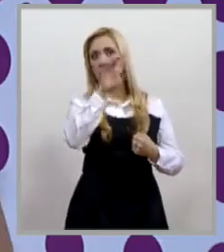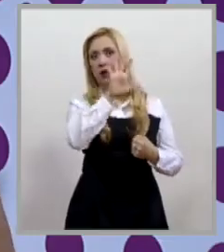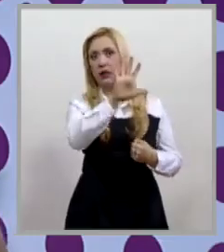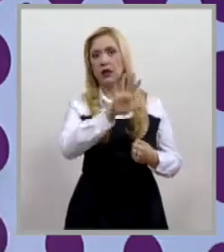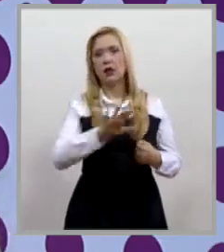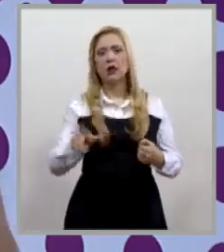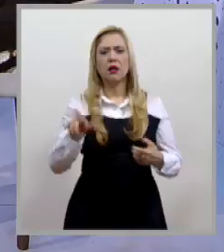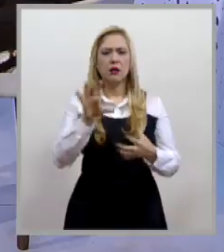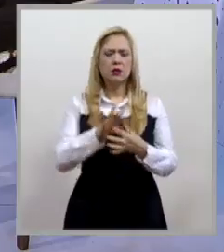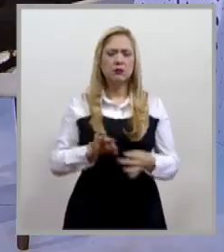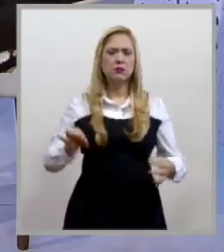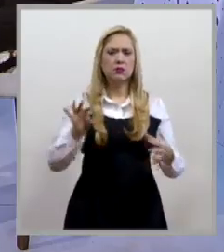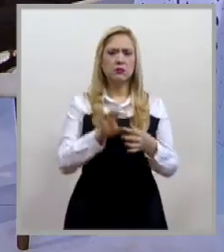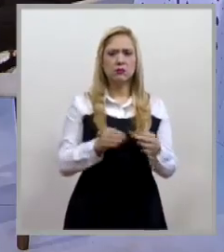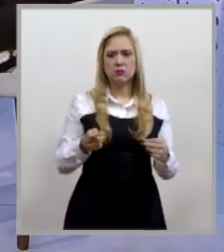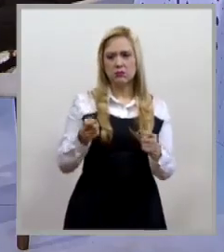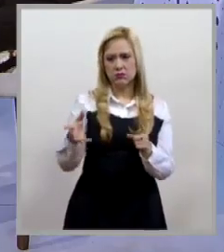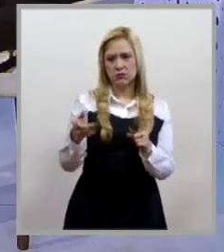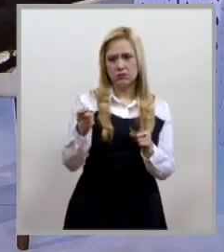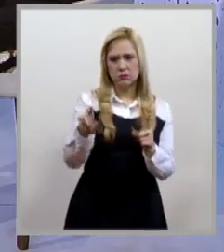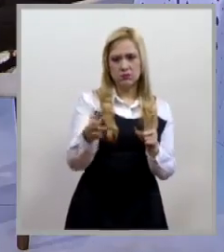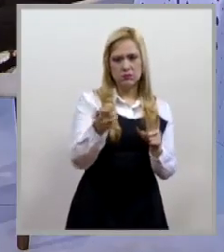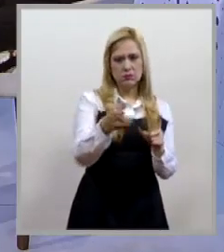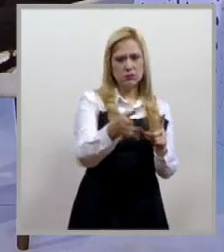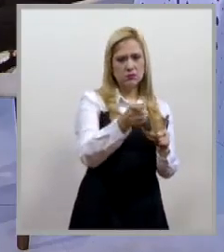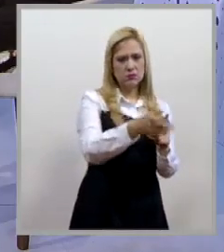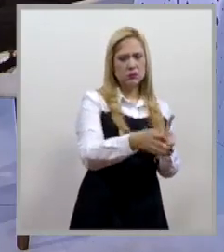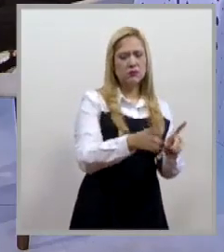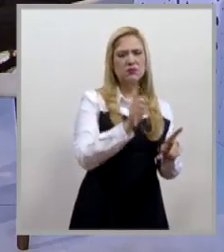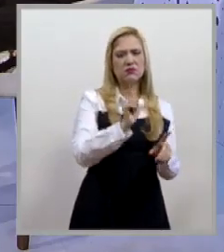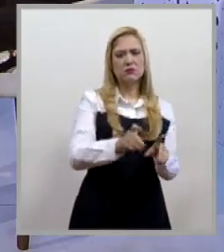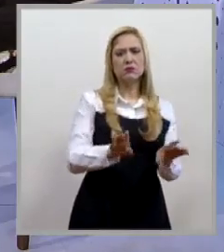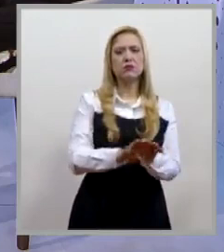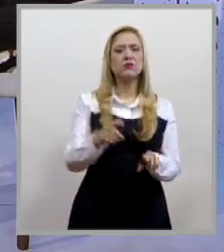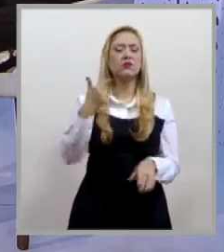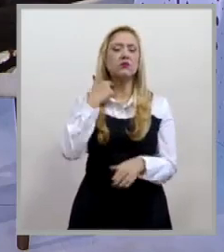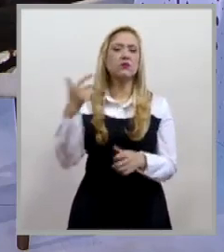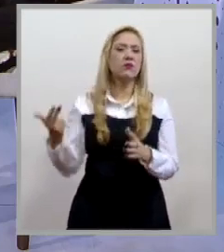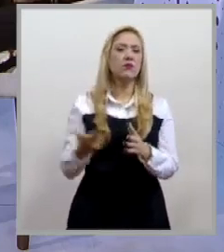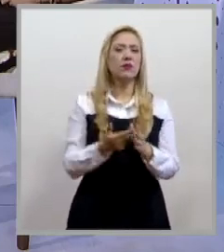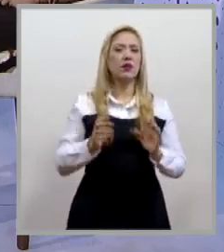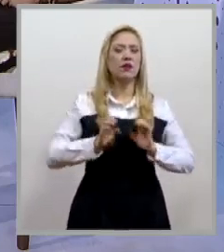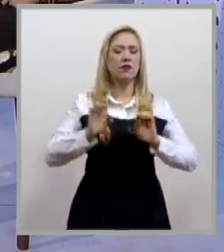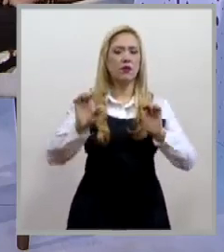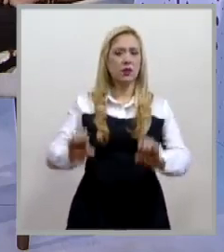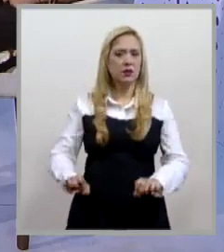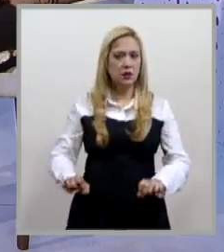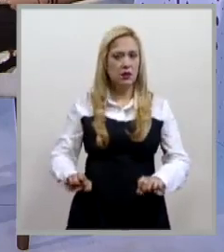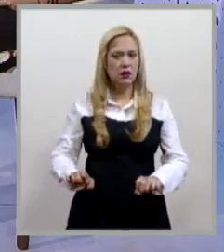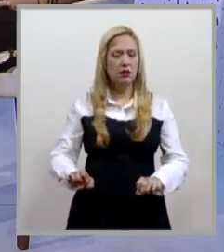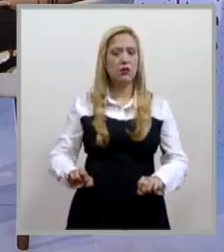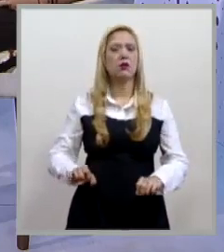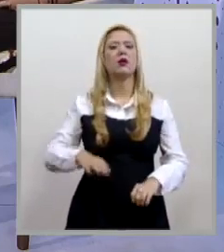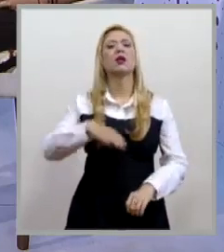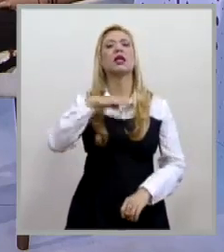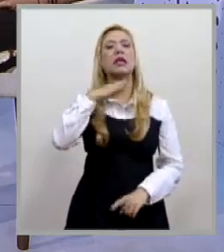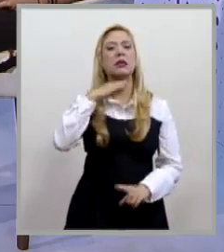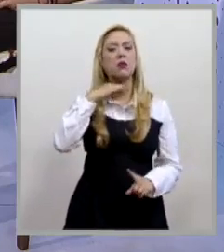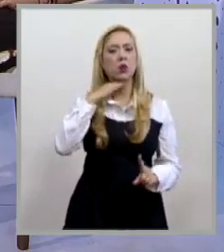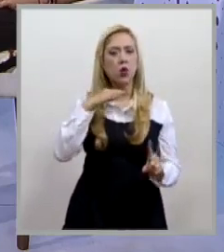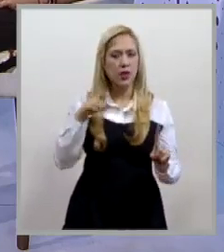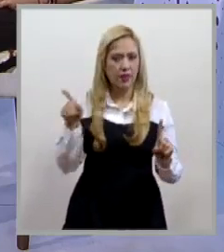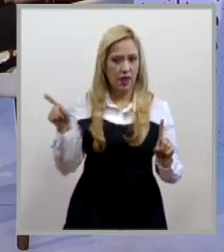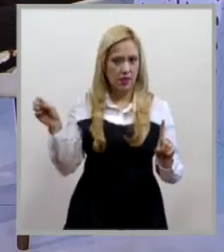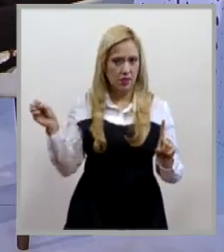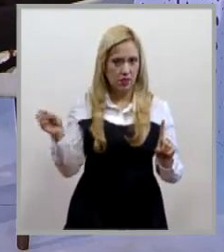estas categorías y a nombrar y a distinguir entre el feminicidio, que por supuesto toca el tema de impunidad o lo